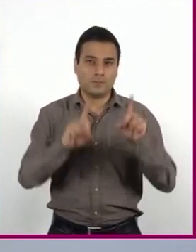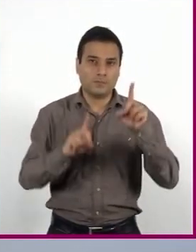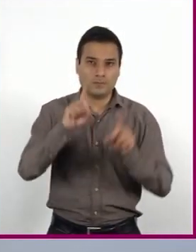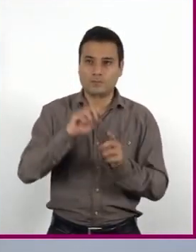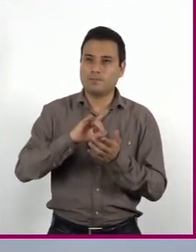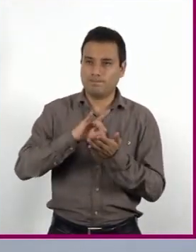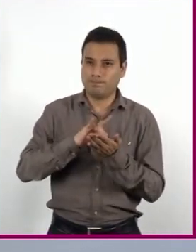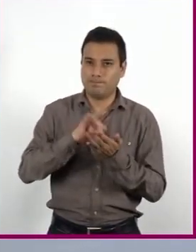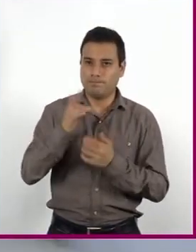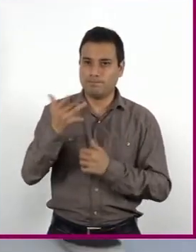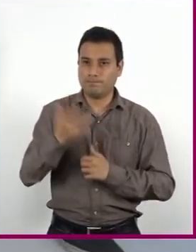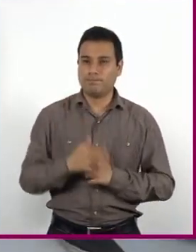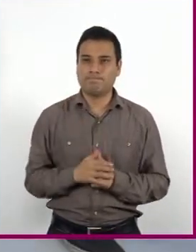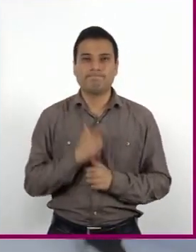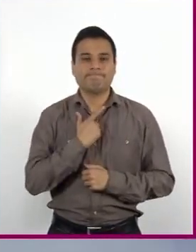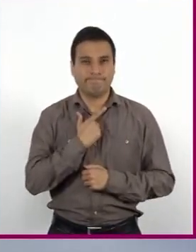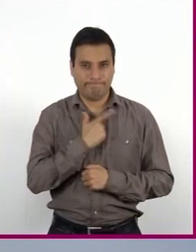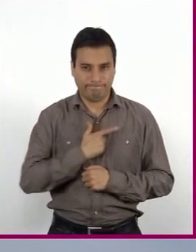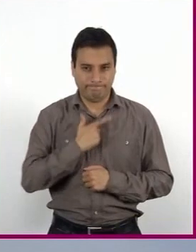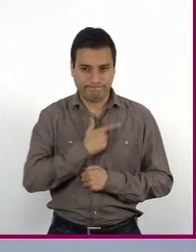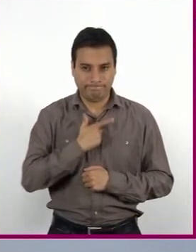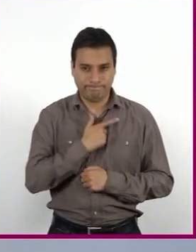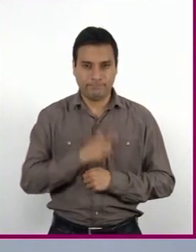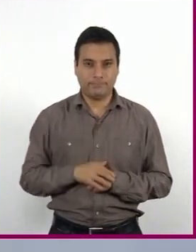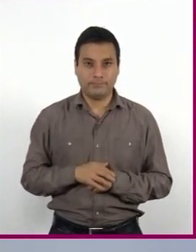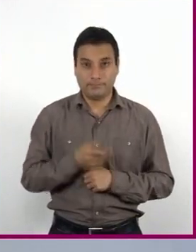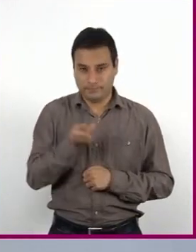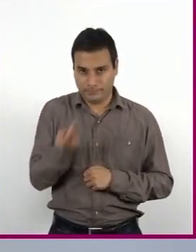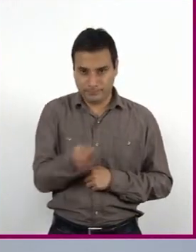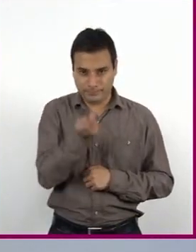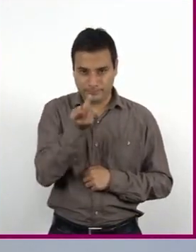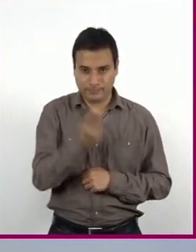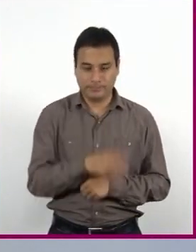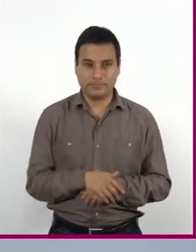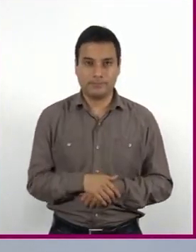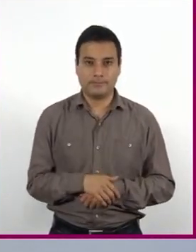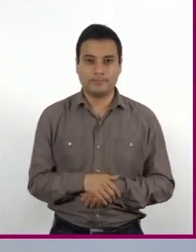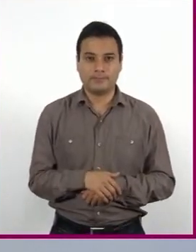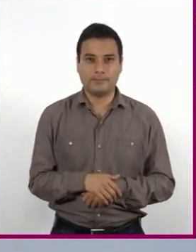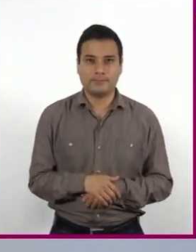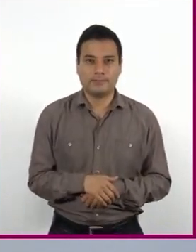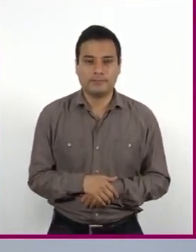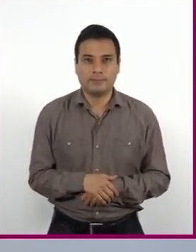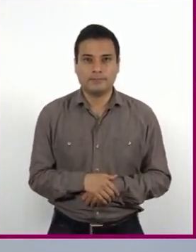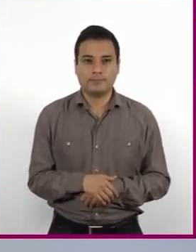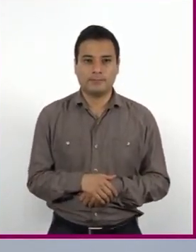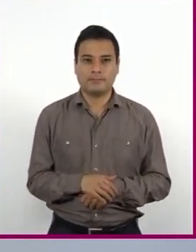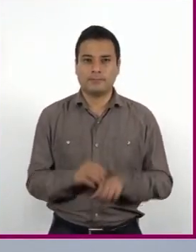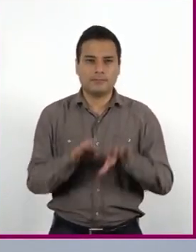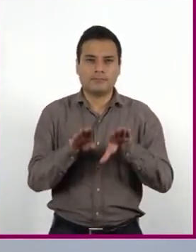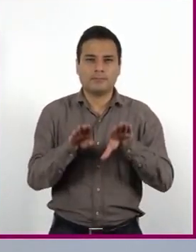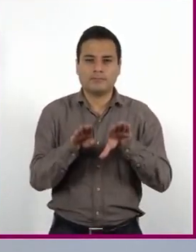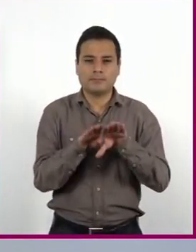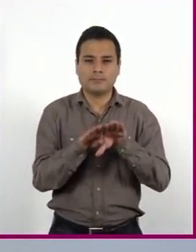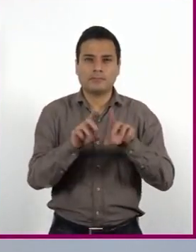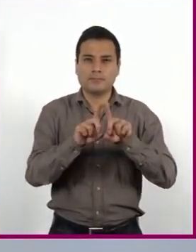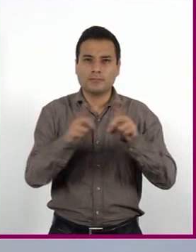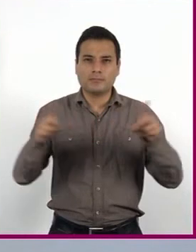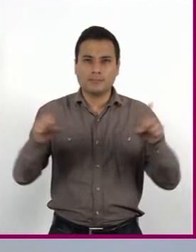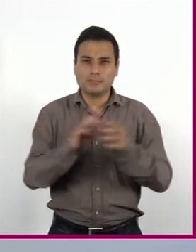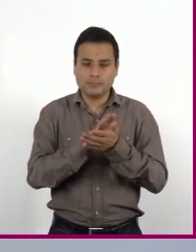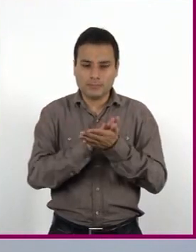muchas gracias. Con todo gusto. Preguntan, ¿cómo es el desarrollo plano cuando sus bases